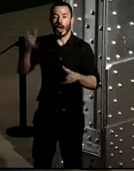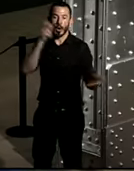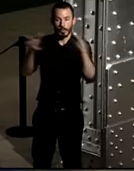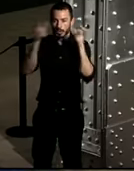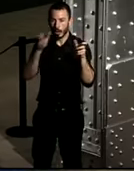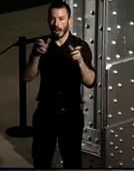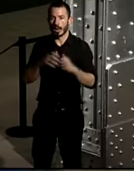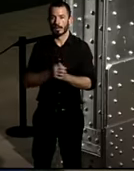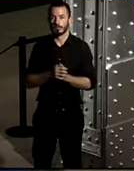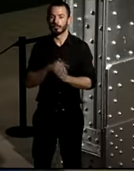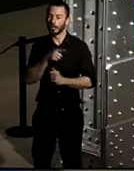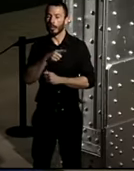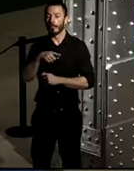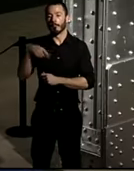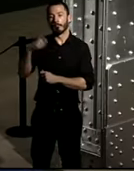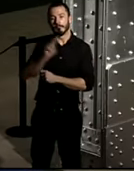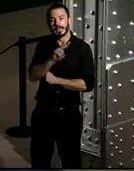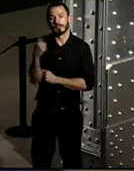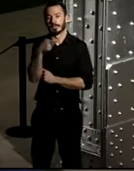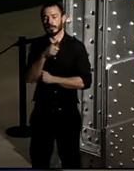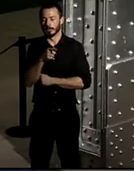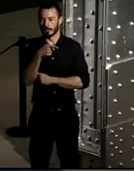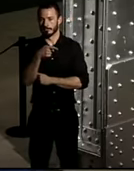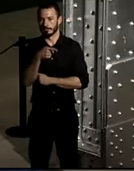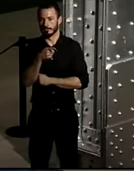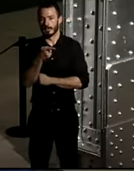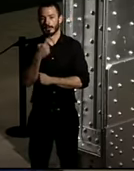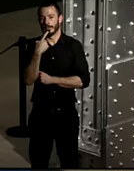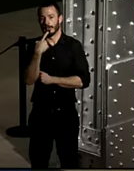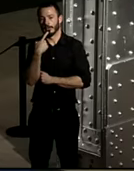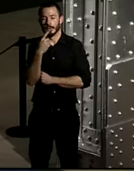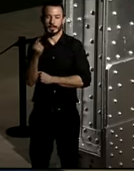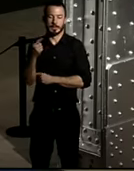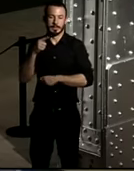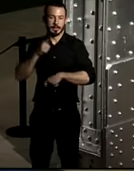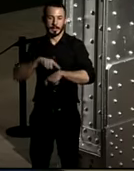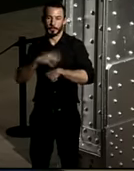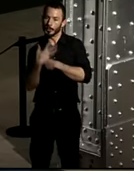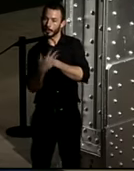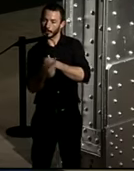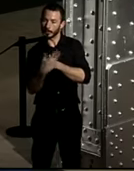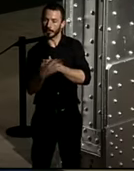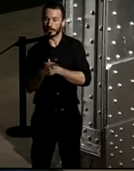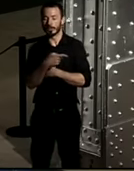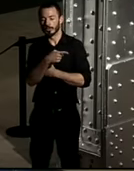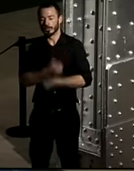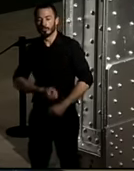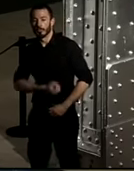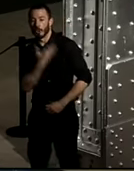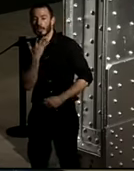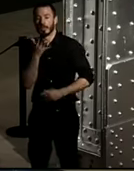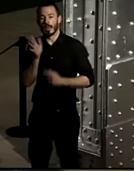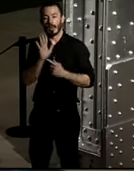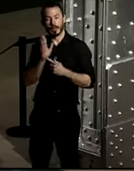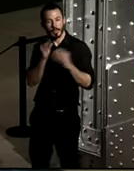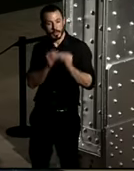CIMA, vicepresidenta. Y antes me decía que le lleva muchísimo tiempo. Entonces, tienes una vocación de cineasta y una vocación de